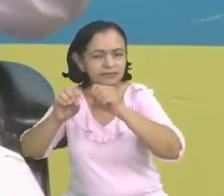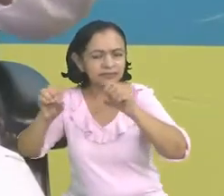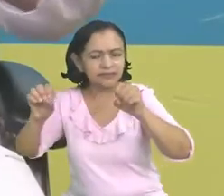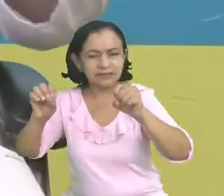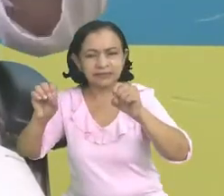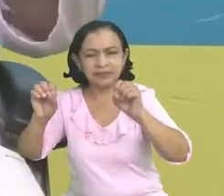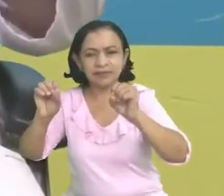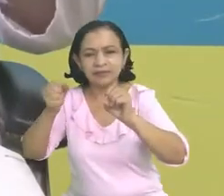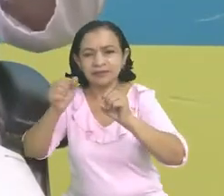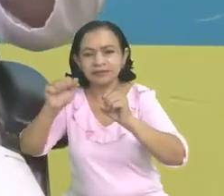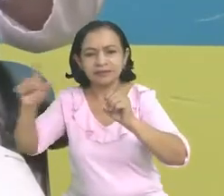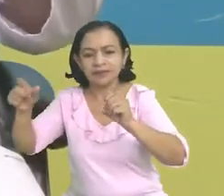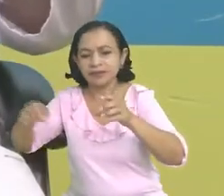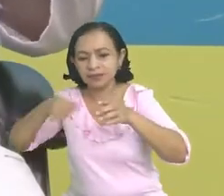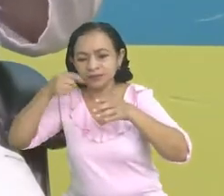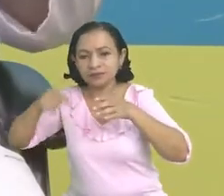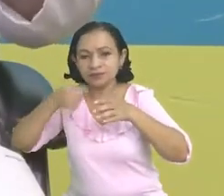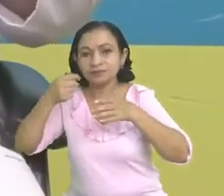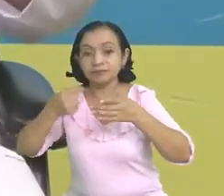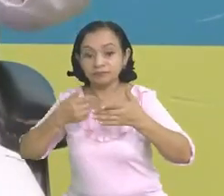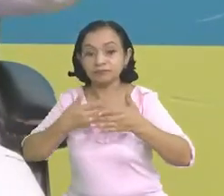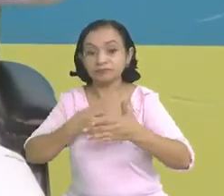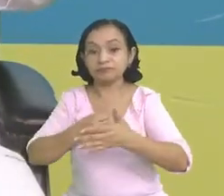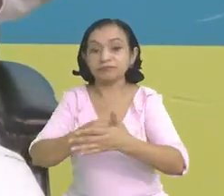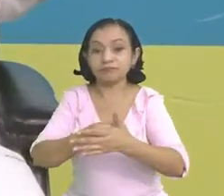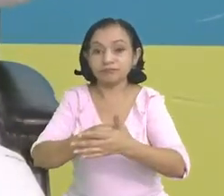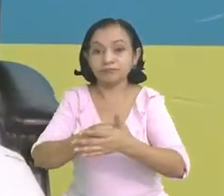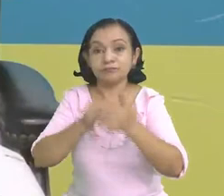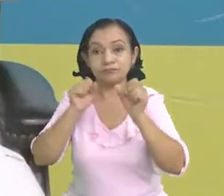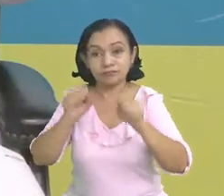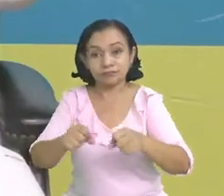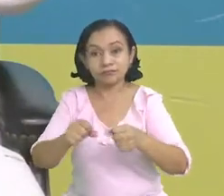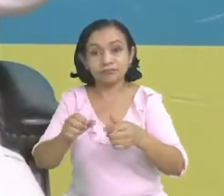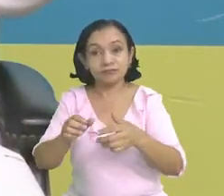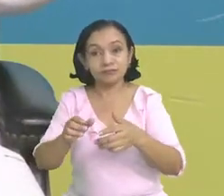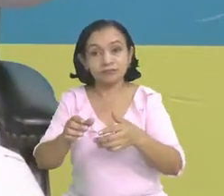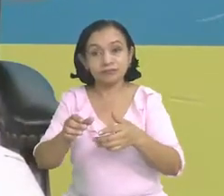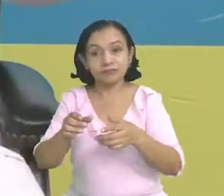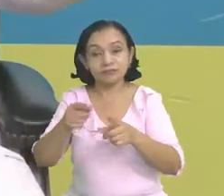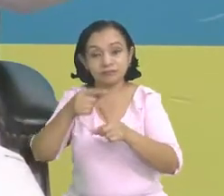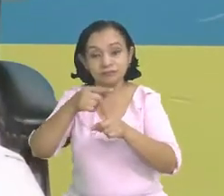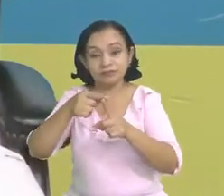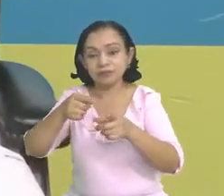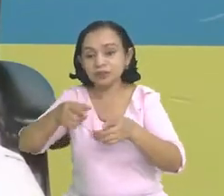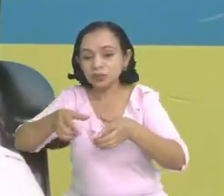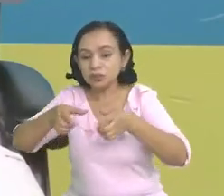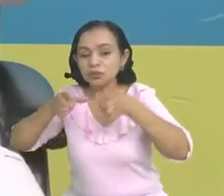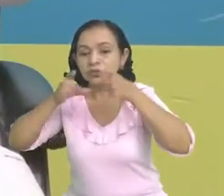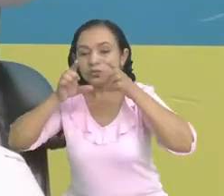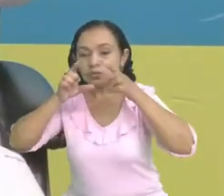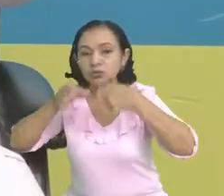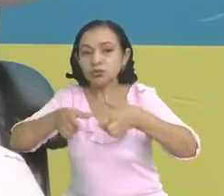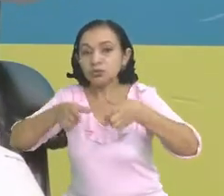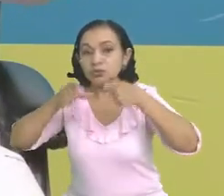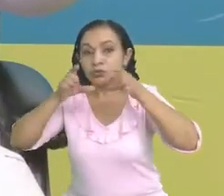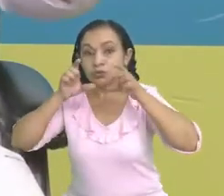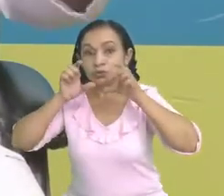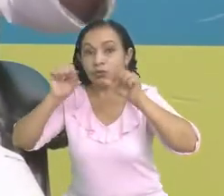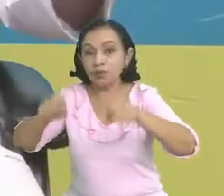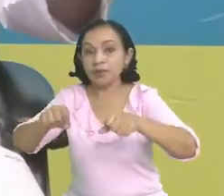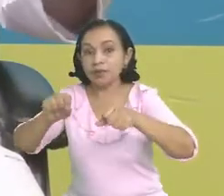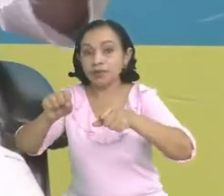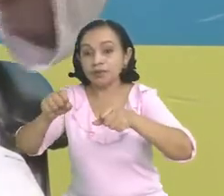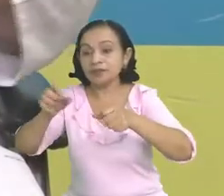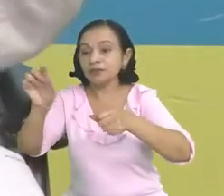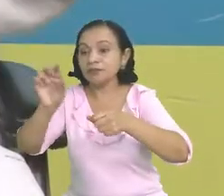esos frijolitos sabrosos. Llena, además. Y puedes tomarte medio vasito de la agüita de la sopa